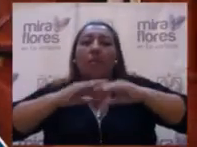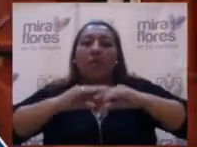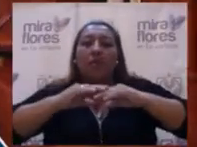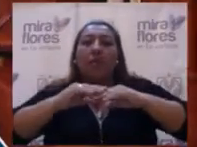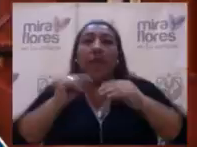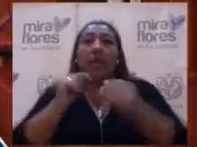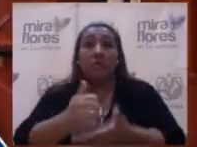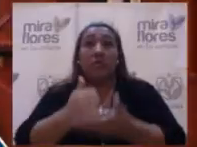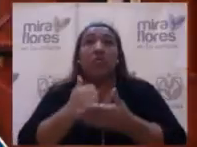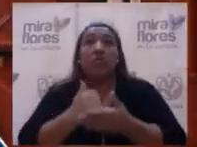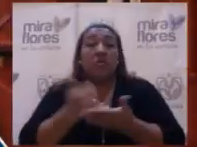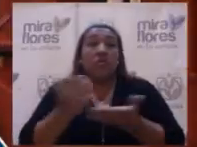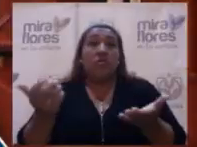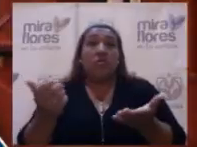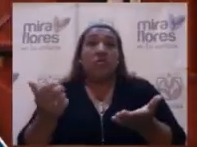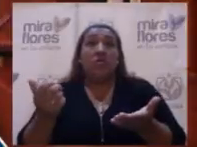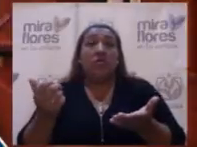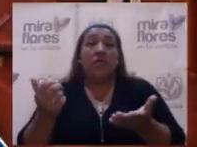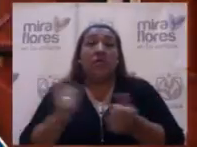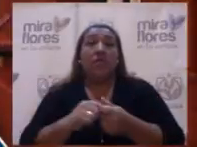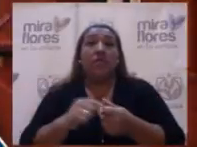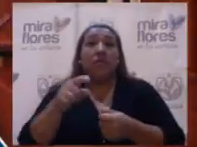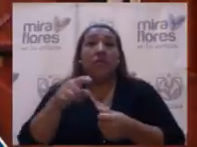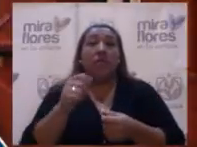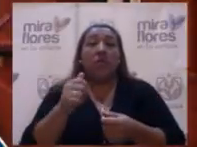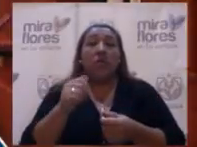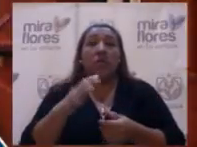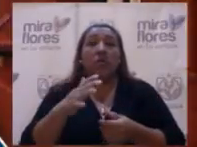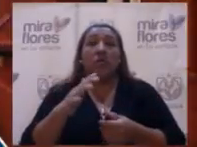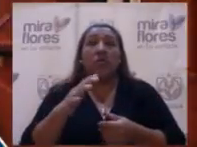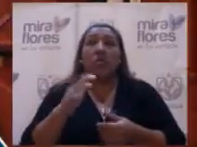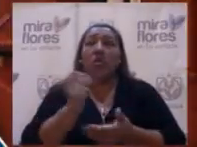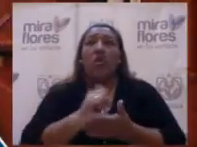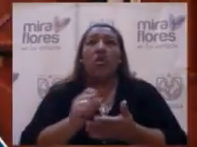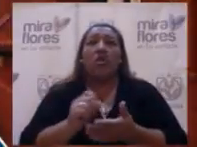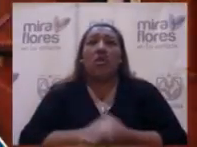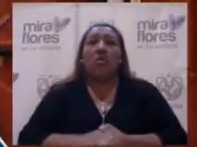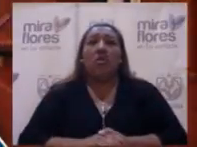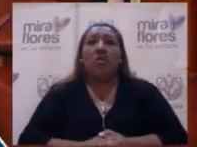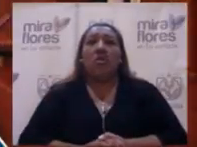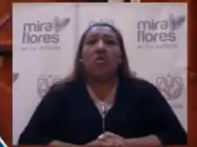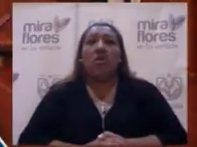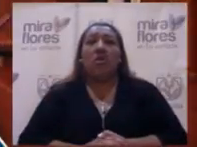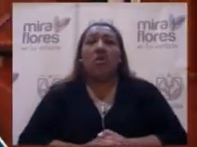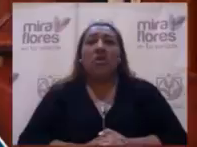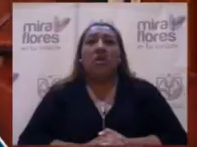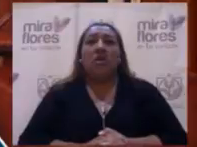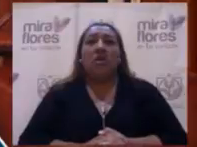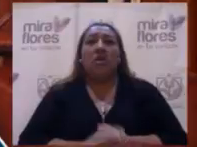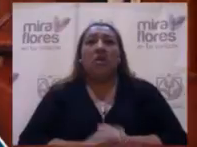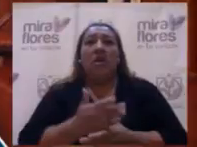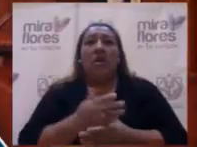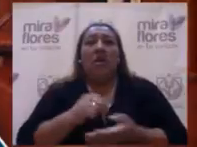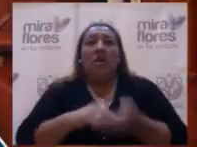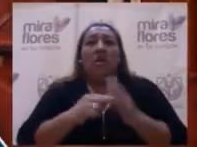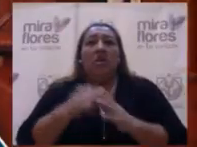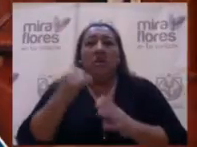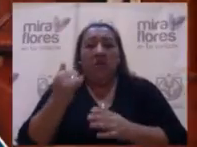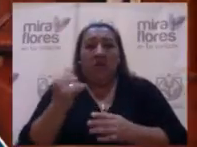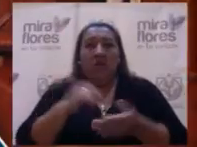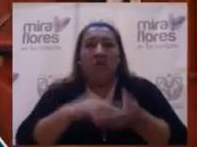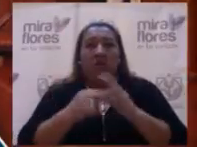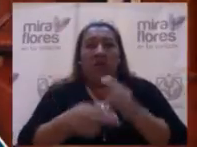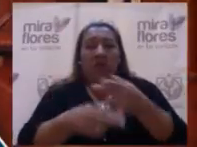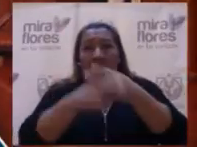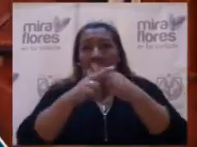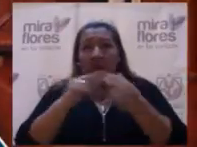Nos las están donando. El contrato de donación, según el Código Civil, es un contrato que se hace entre dos partes, donde hay una que tiene una